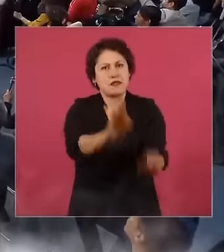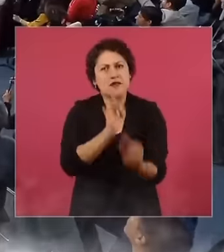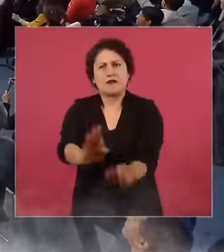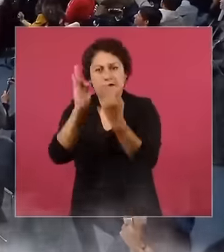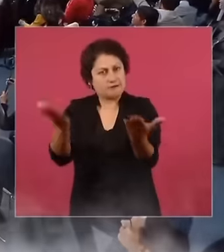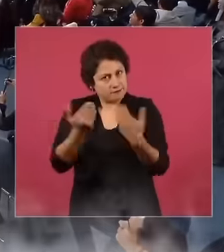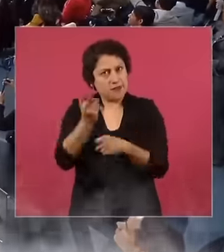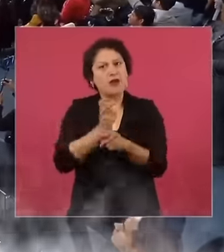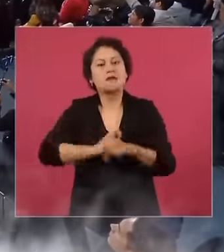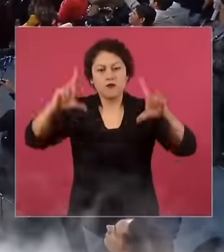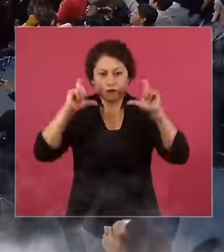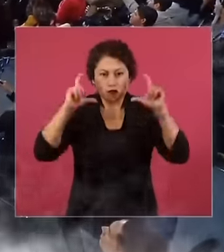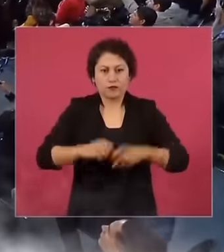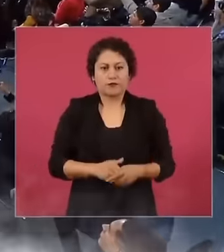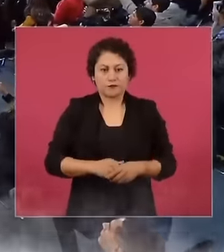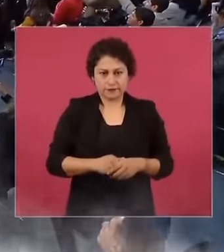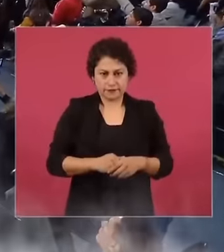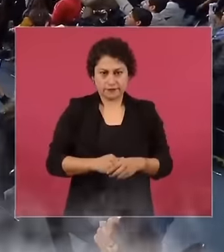foto.